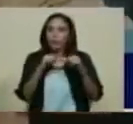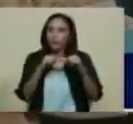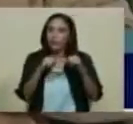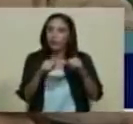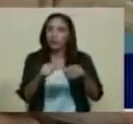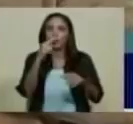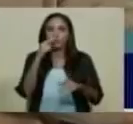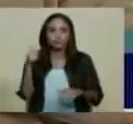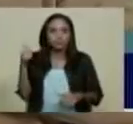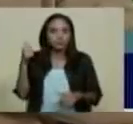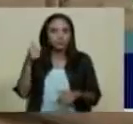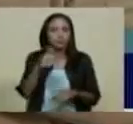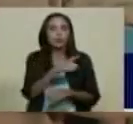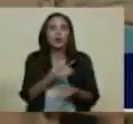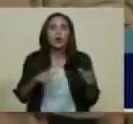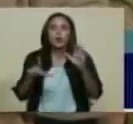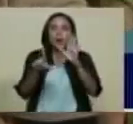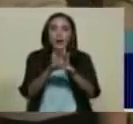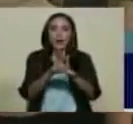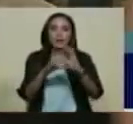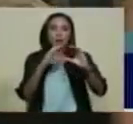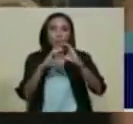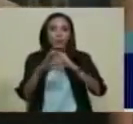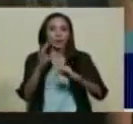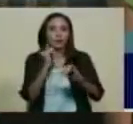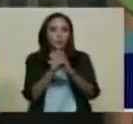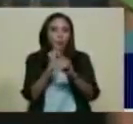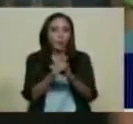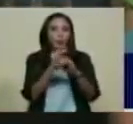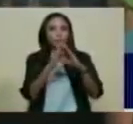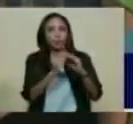a una ley de telecomunicaciones, una ley orgánica de